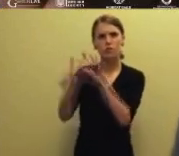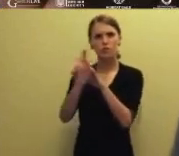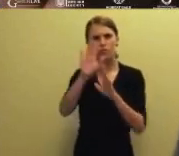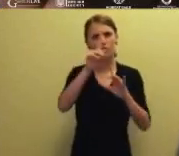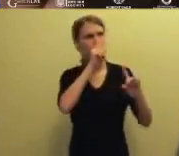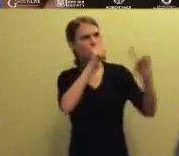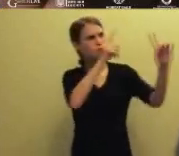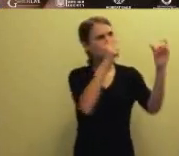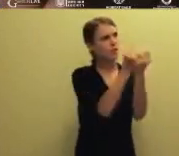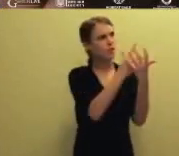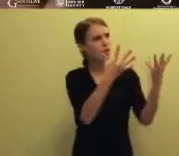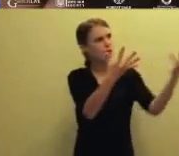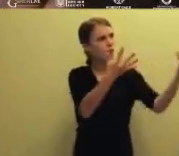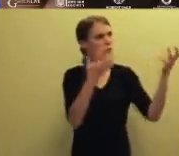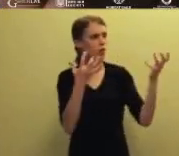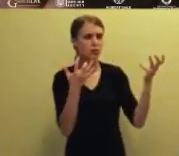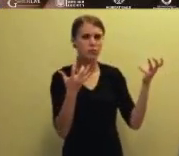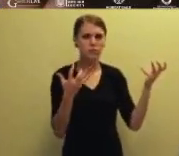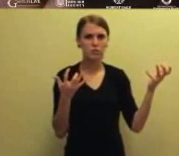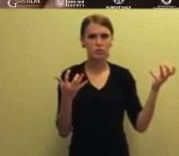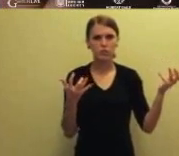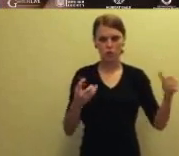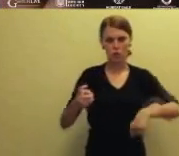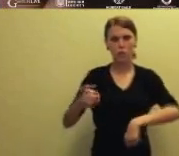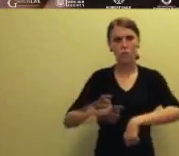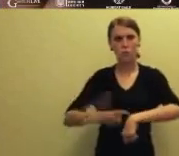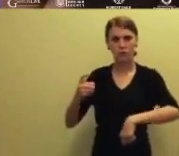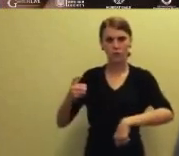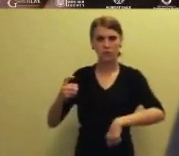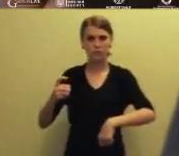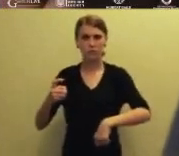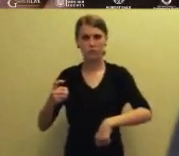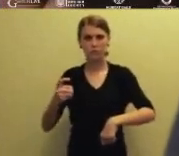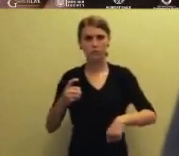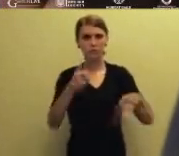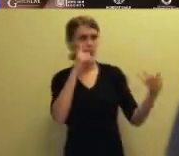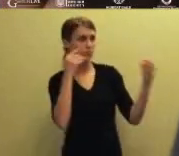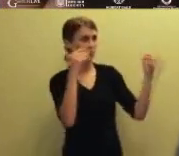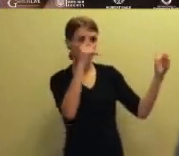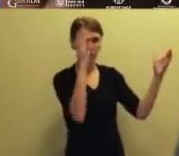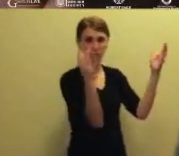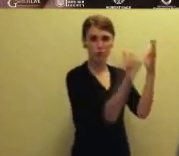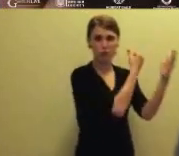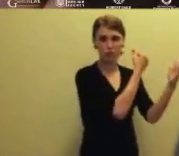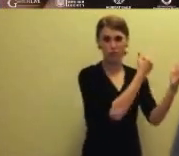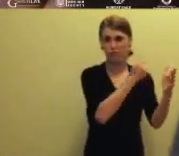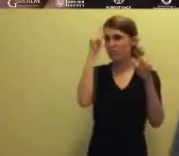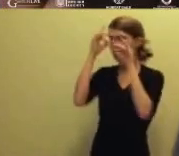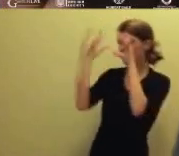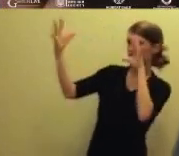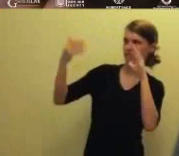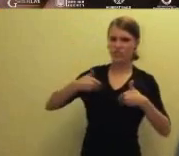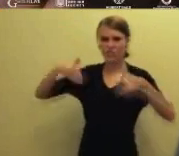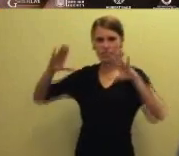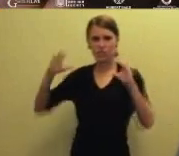aquel año en festivales de cine y nada más porque comercialmente caput por ser bueno una de esas